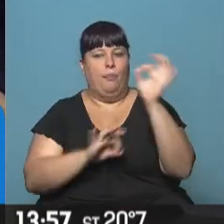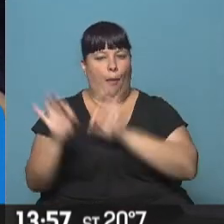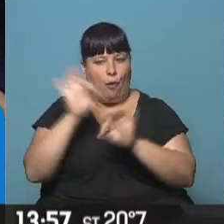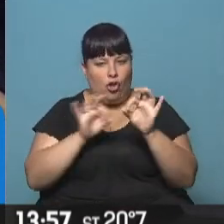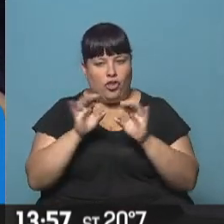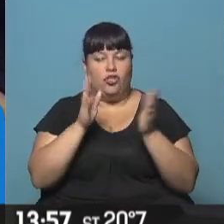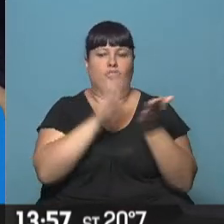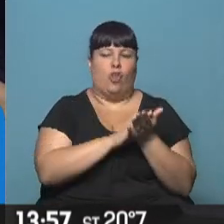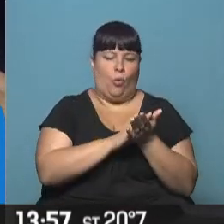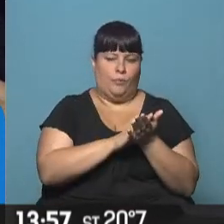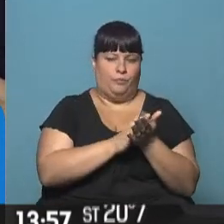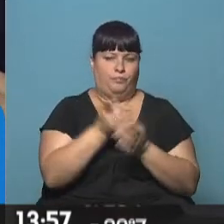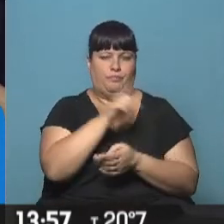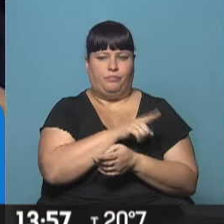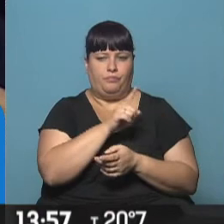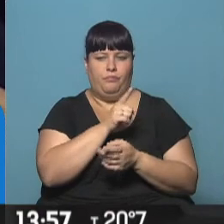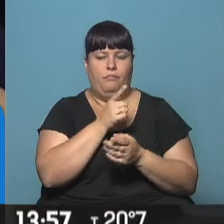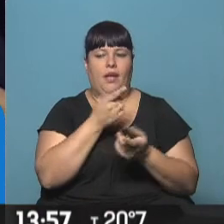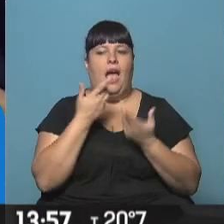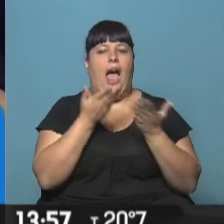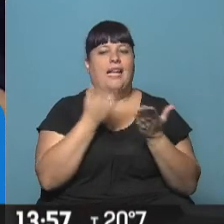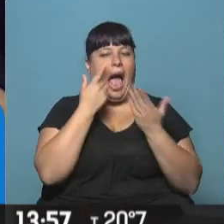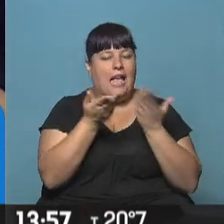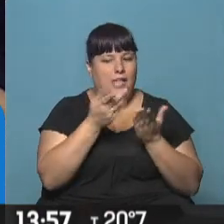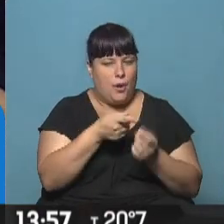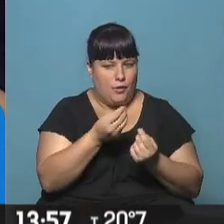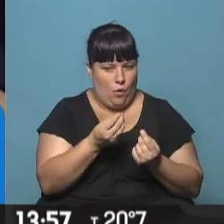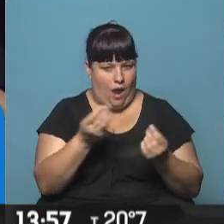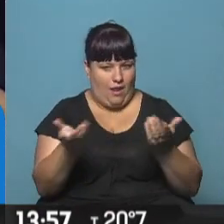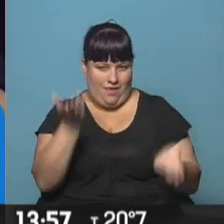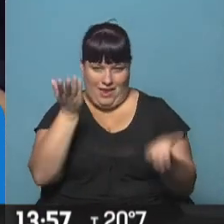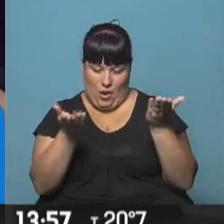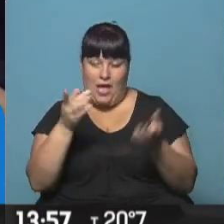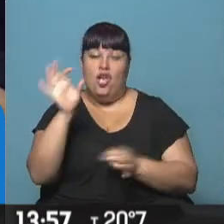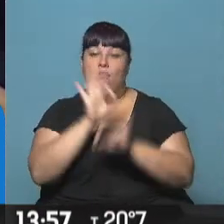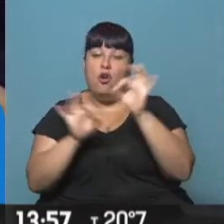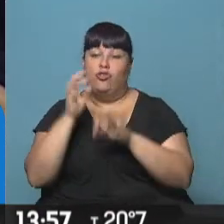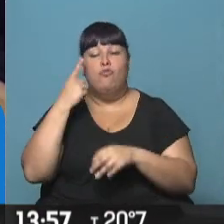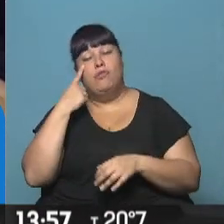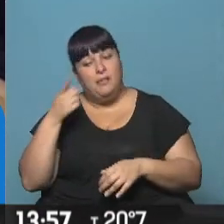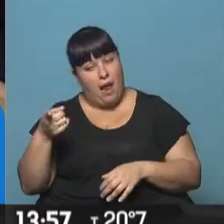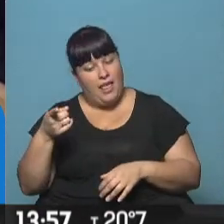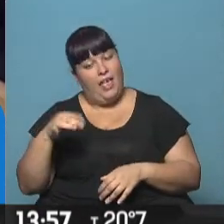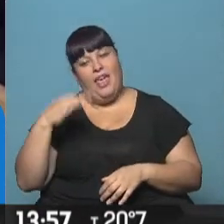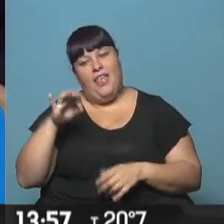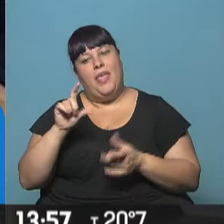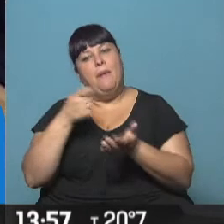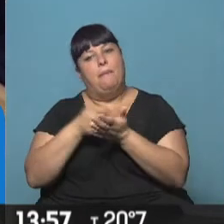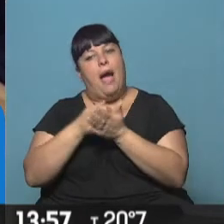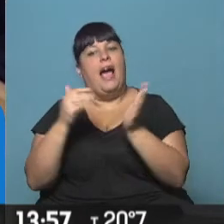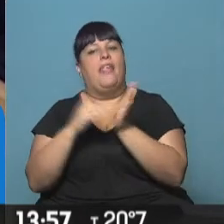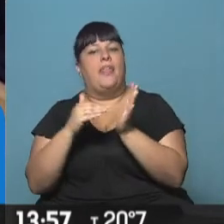con el servicio prestado. Entonces, las tasas municipales tienen que ser remuneradas de